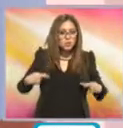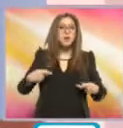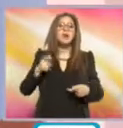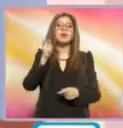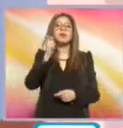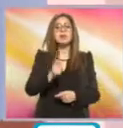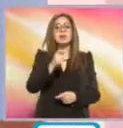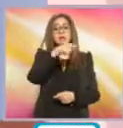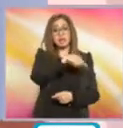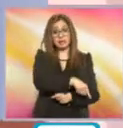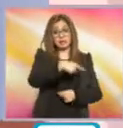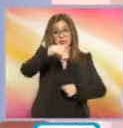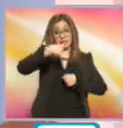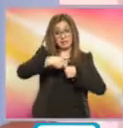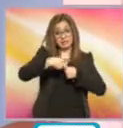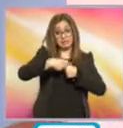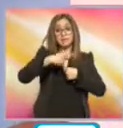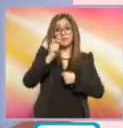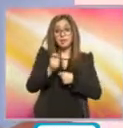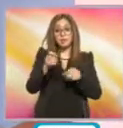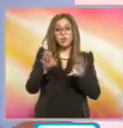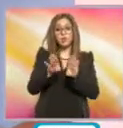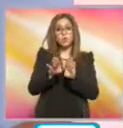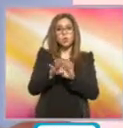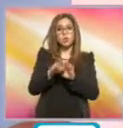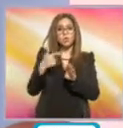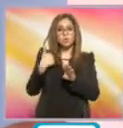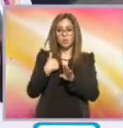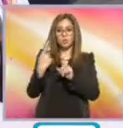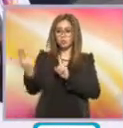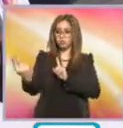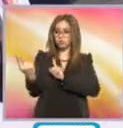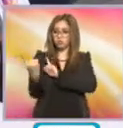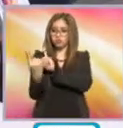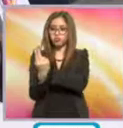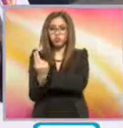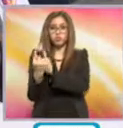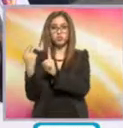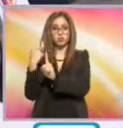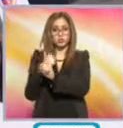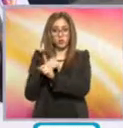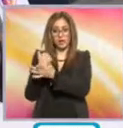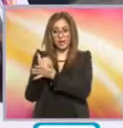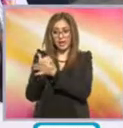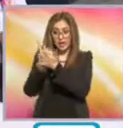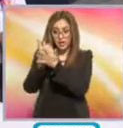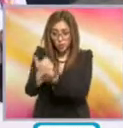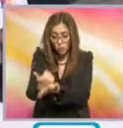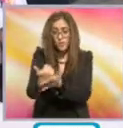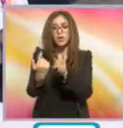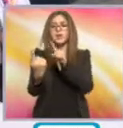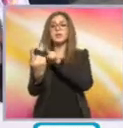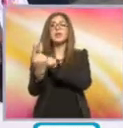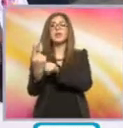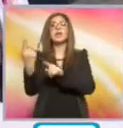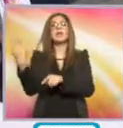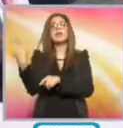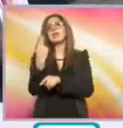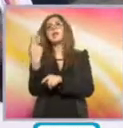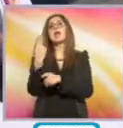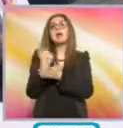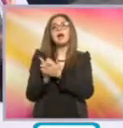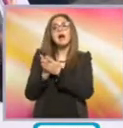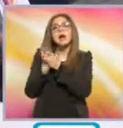del burnout es que surge de la interacción entre alguien que presta ayuda y alguien que necesita esa ayuda. Es decir,